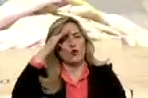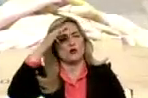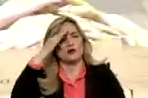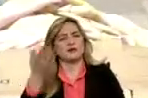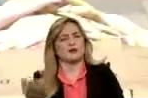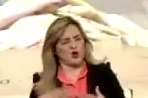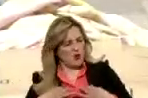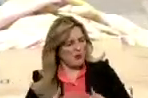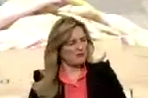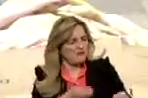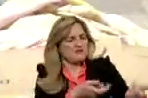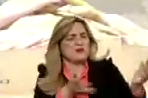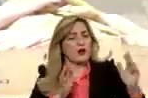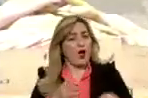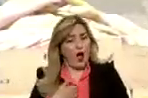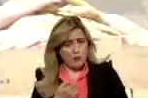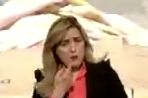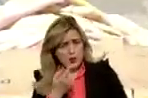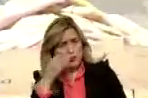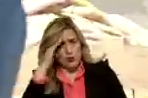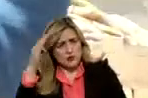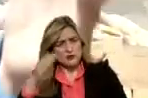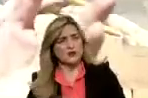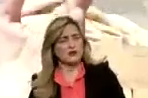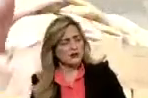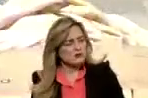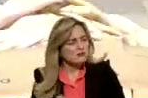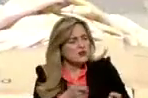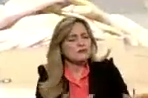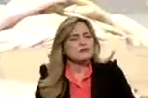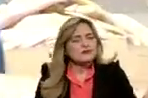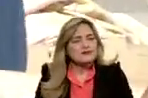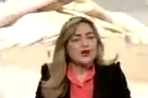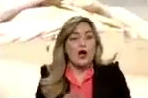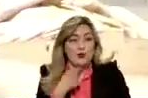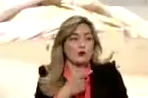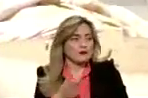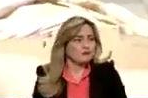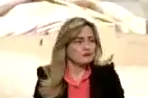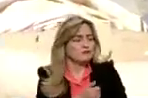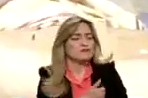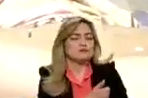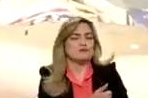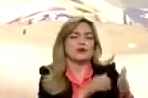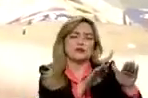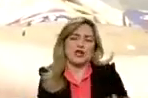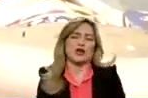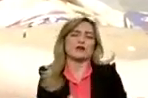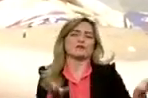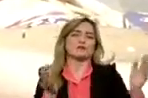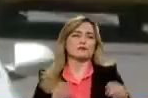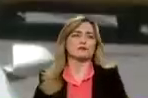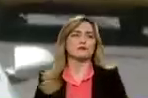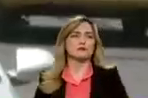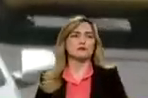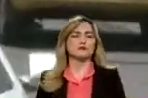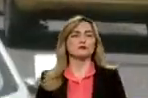el policía, me dijo a mí personalmente, ¿para qué le dan nada? Si el señor, porque ustedes la atendieron, por eso se quedó en el